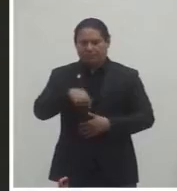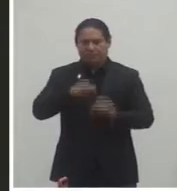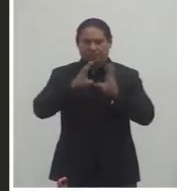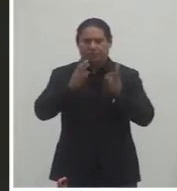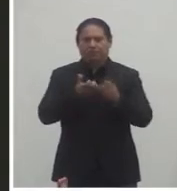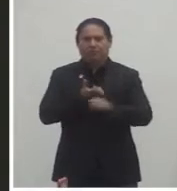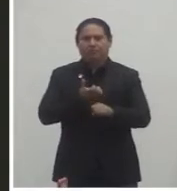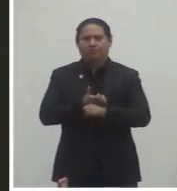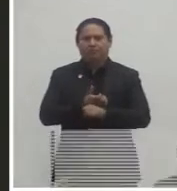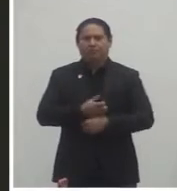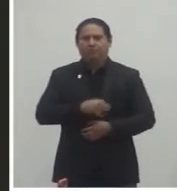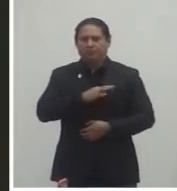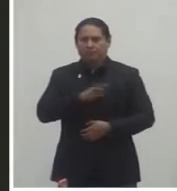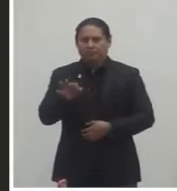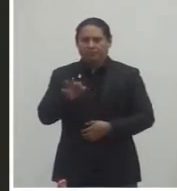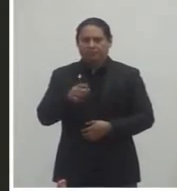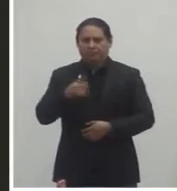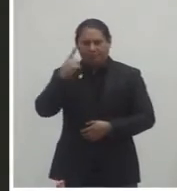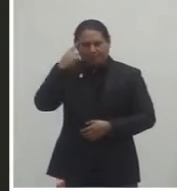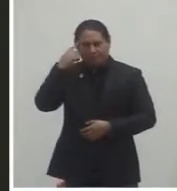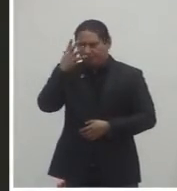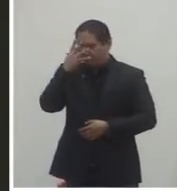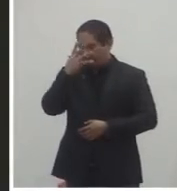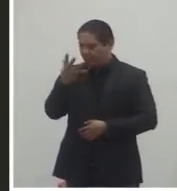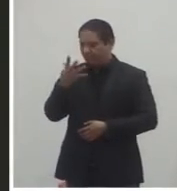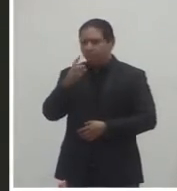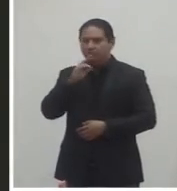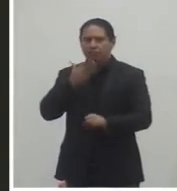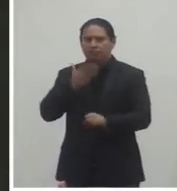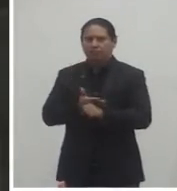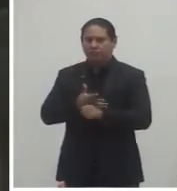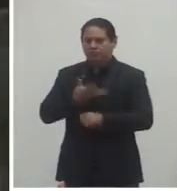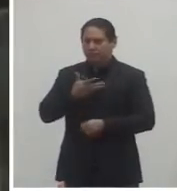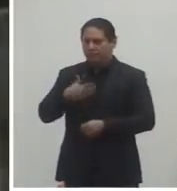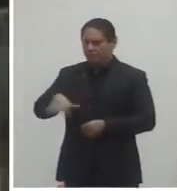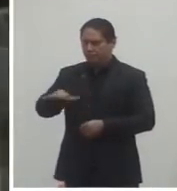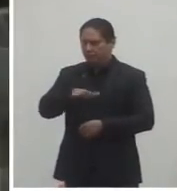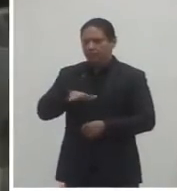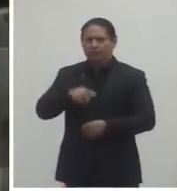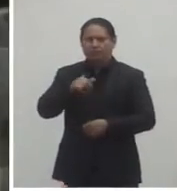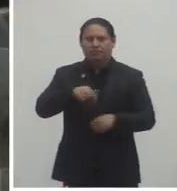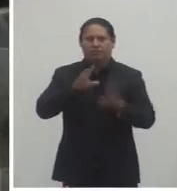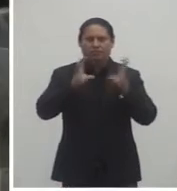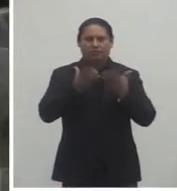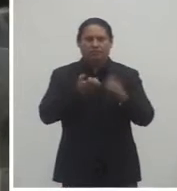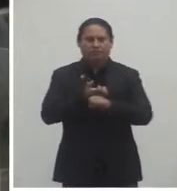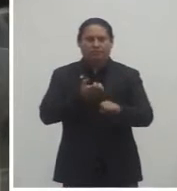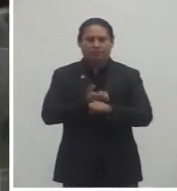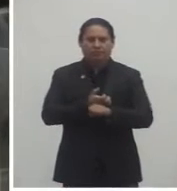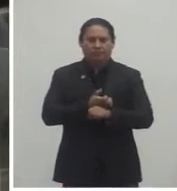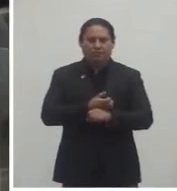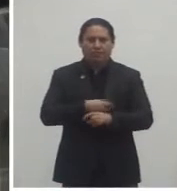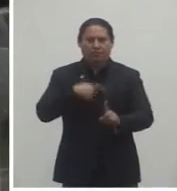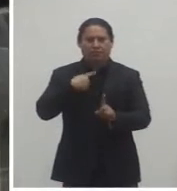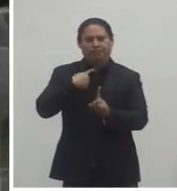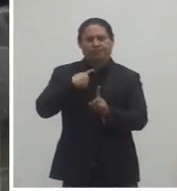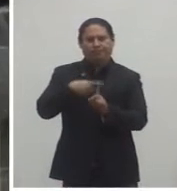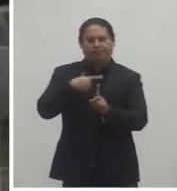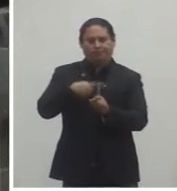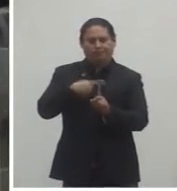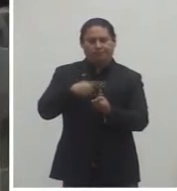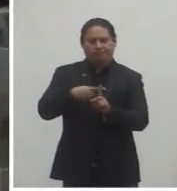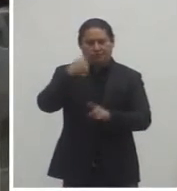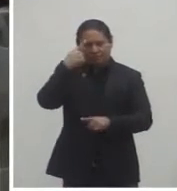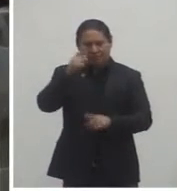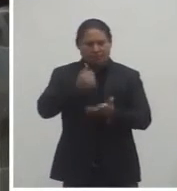tribuna, a que tomemos muy en serio la responsabilidad que tenemos desde este Poder Legislativo en favor de la gobernabilidad